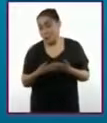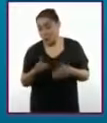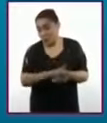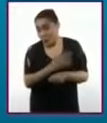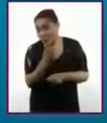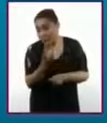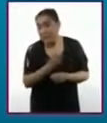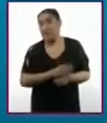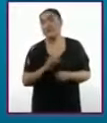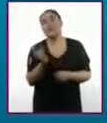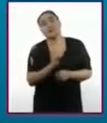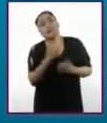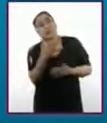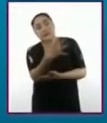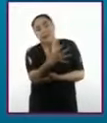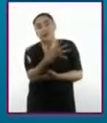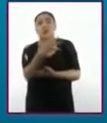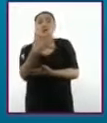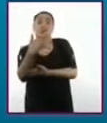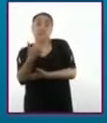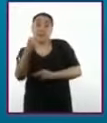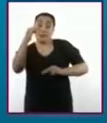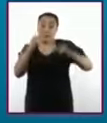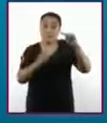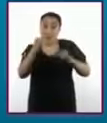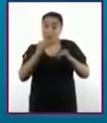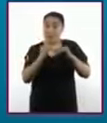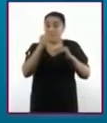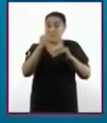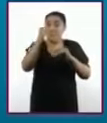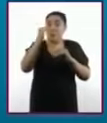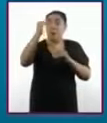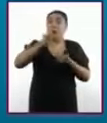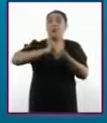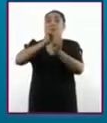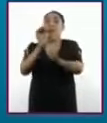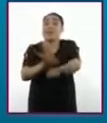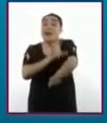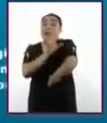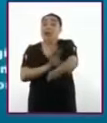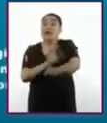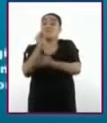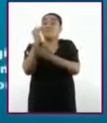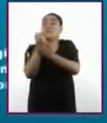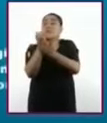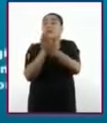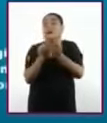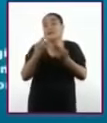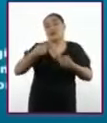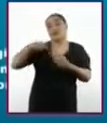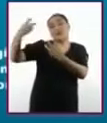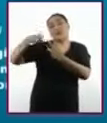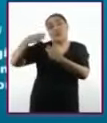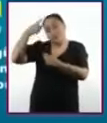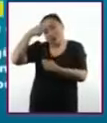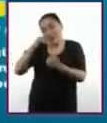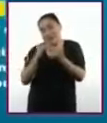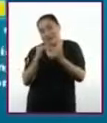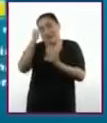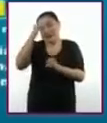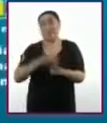que, después de 5 o 6 niveles tróficos, queda poca energía para mantener a otro grupo de animales en un nivel superior.